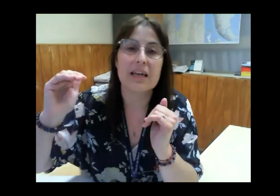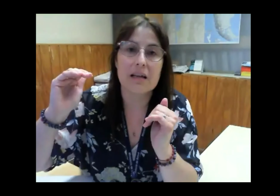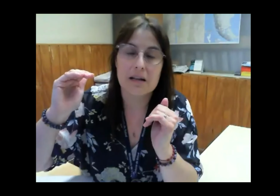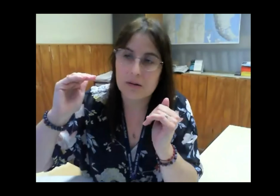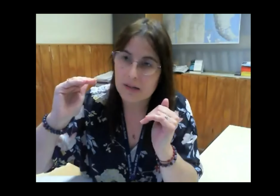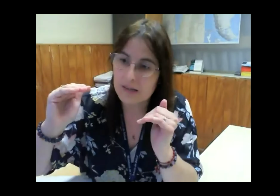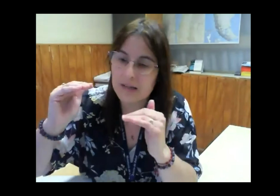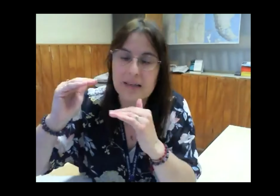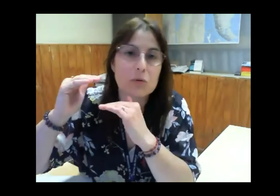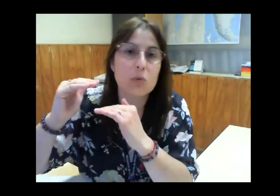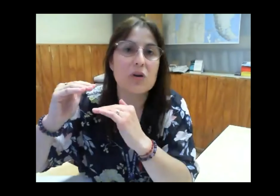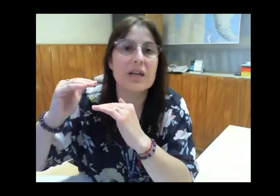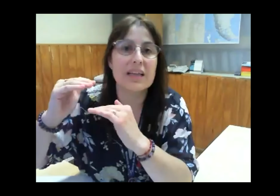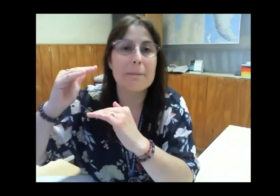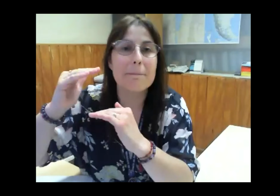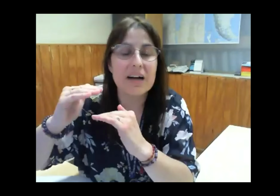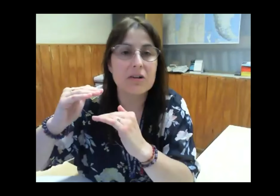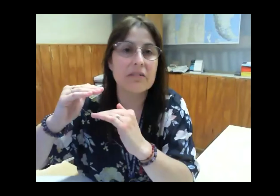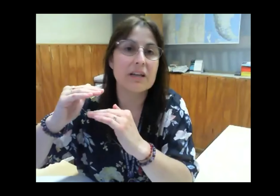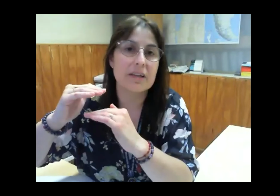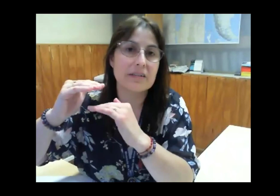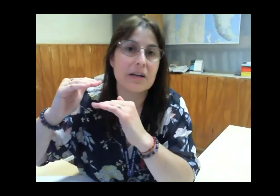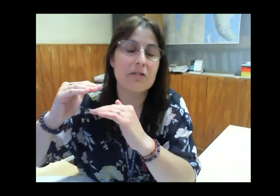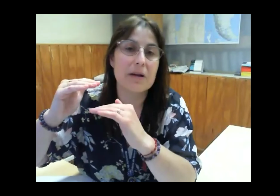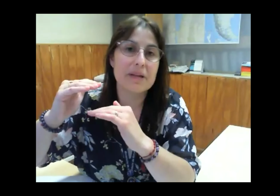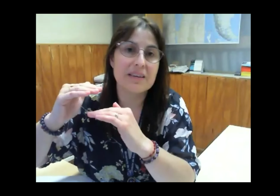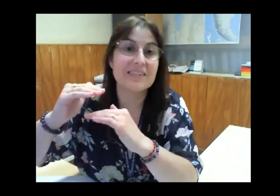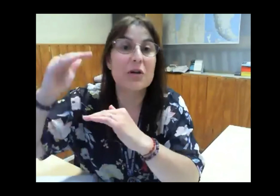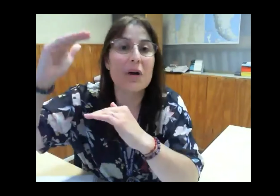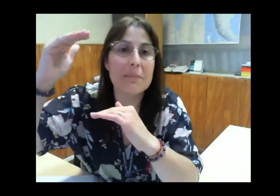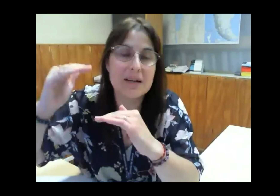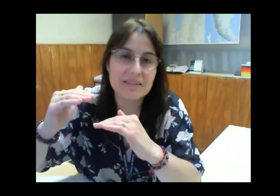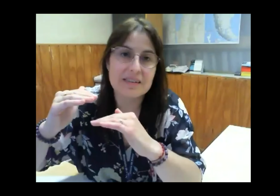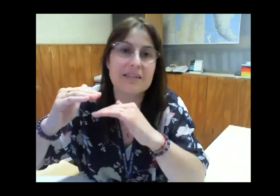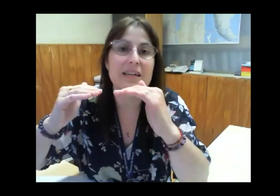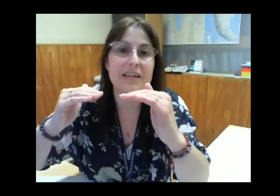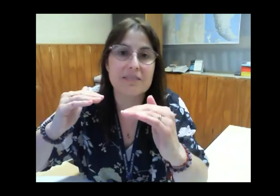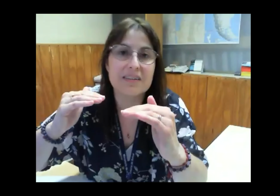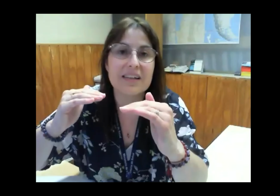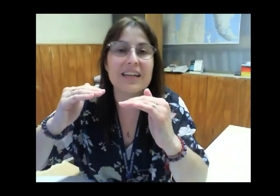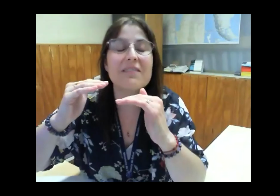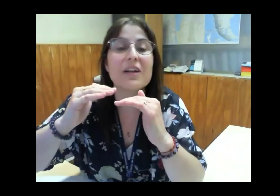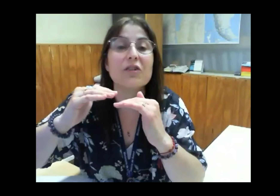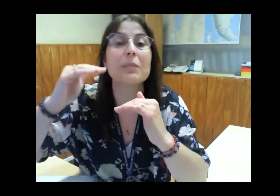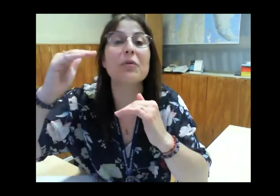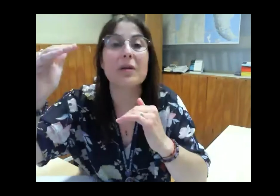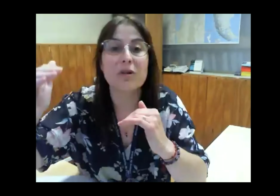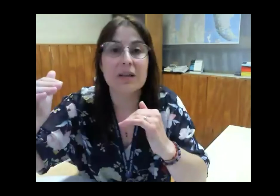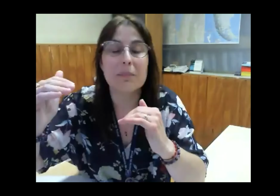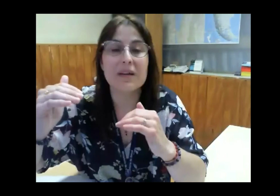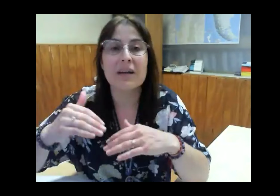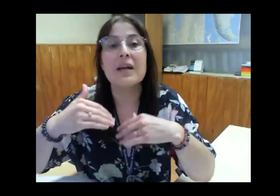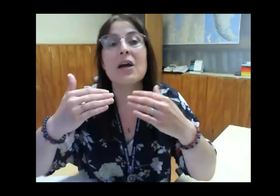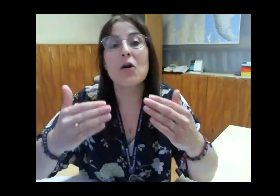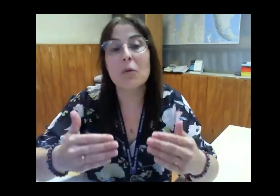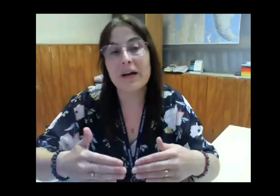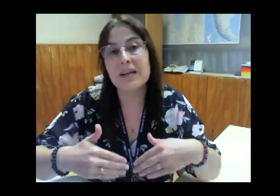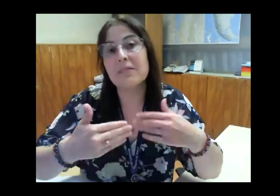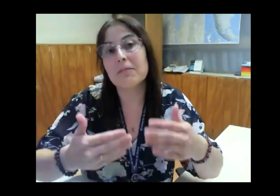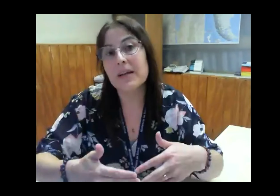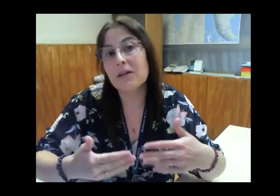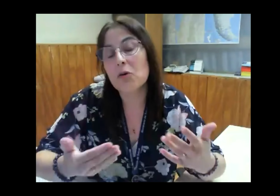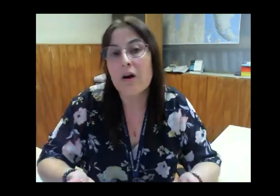hay estudios que tienen bajo nivel de evidencia, obviamente si no hay más tendré que revisar y ver dónde podemos también